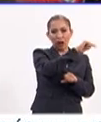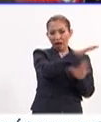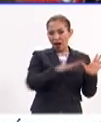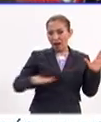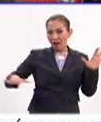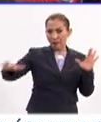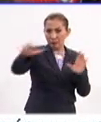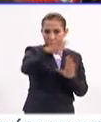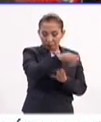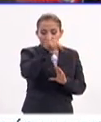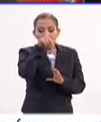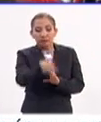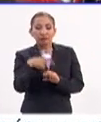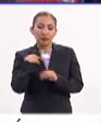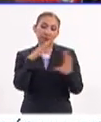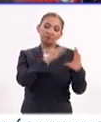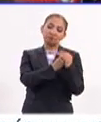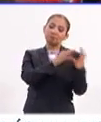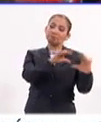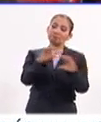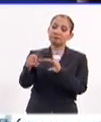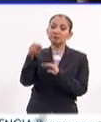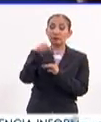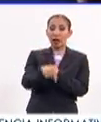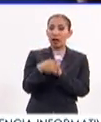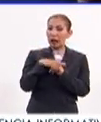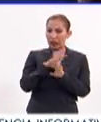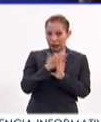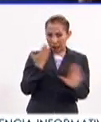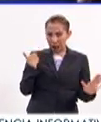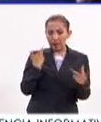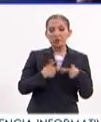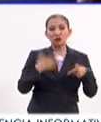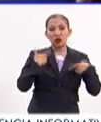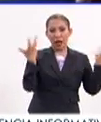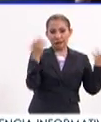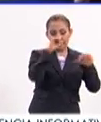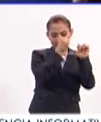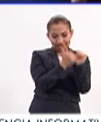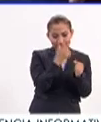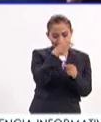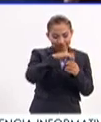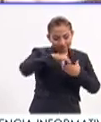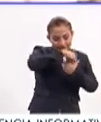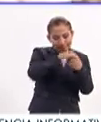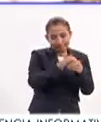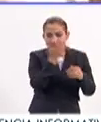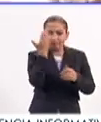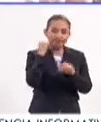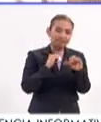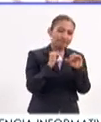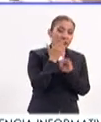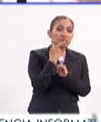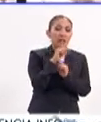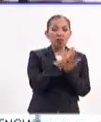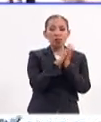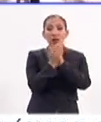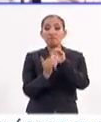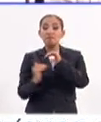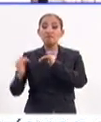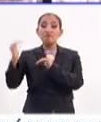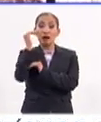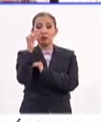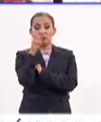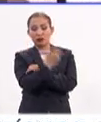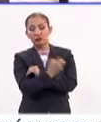área. Entonces ellos capacitaron a la gente ya había artesanos aquí, ¿verdad? Prehispánicamente, pero se desarrolló más por